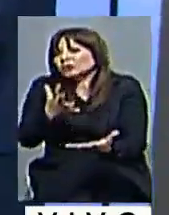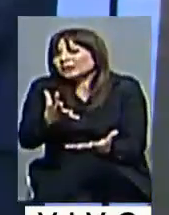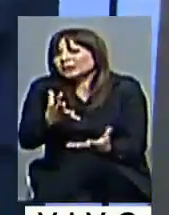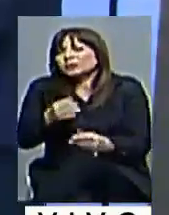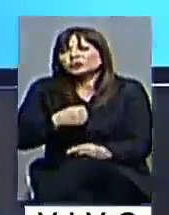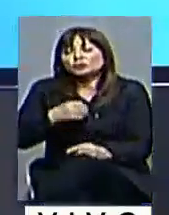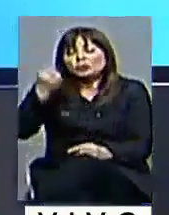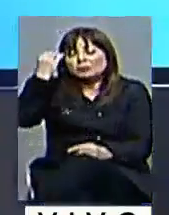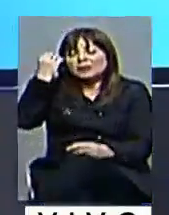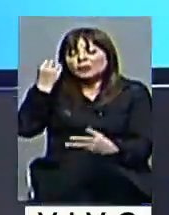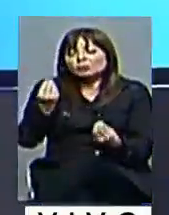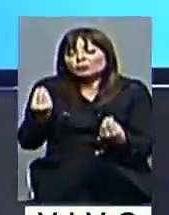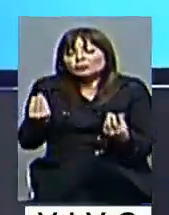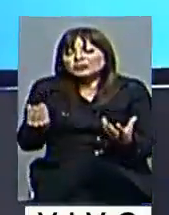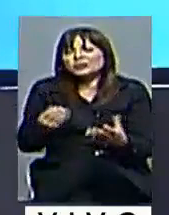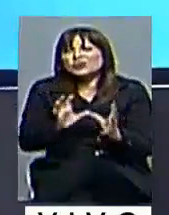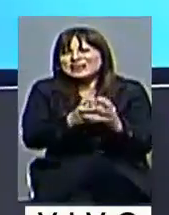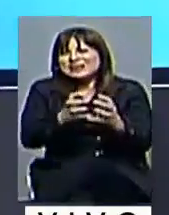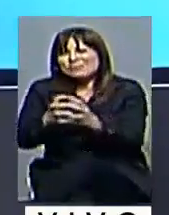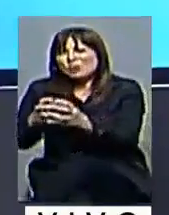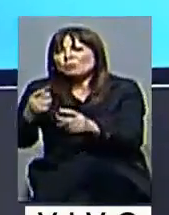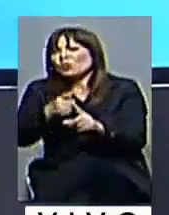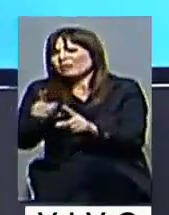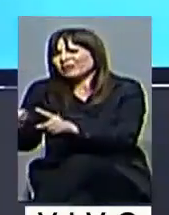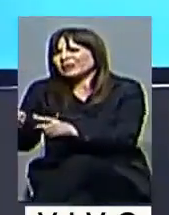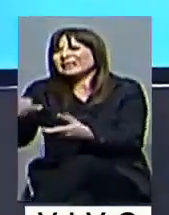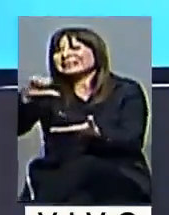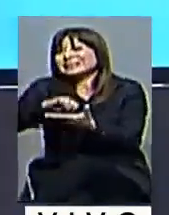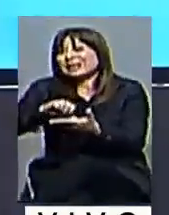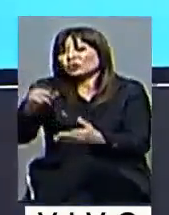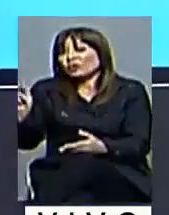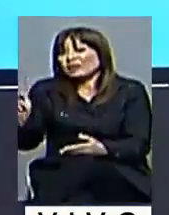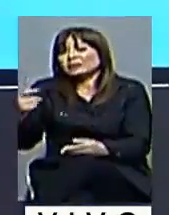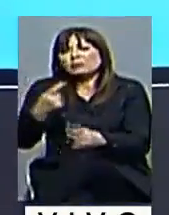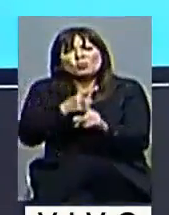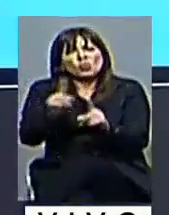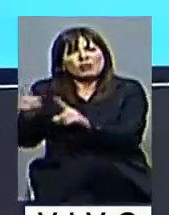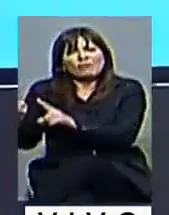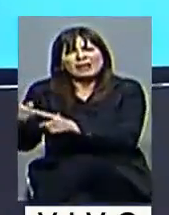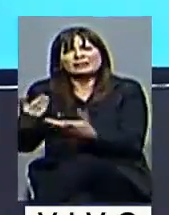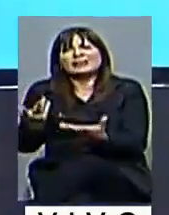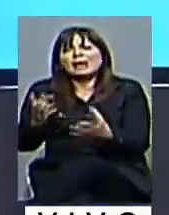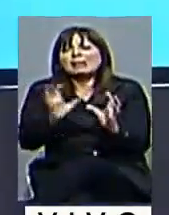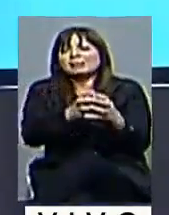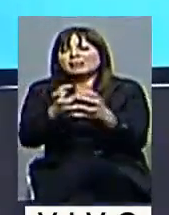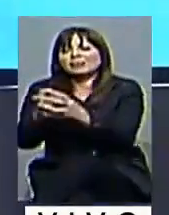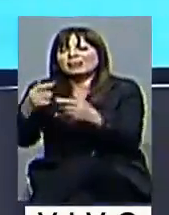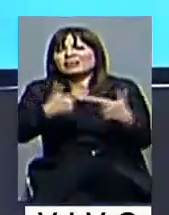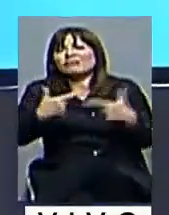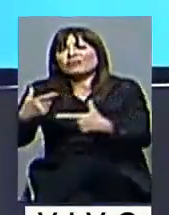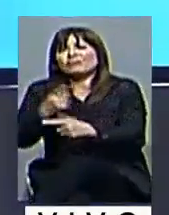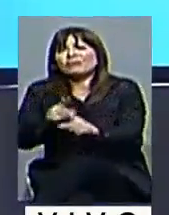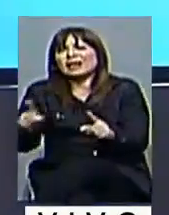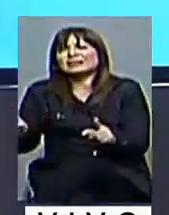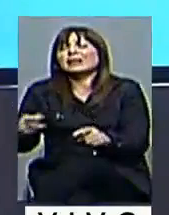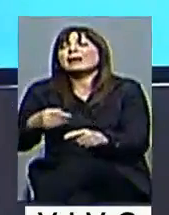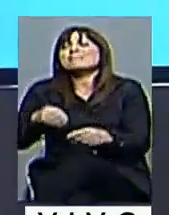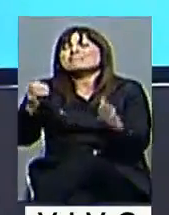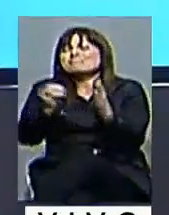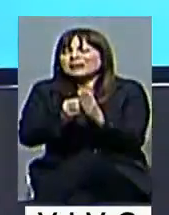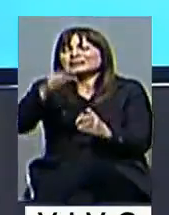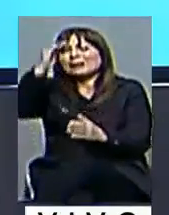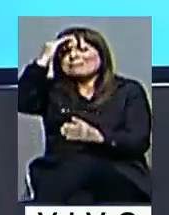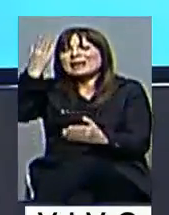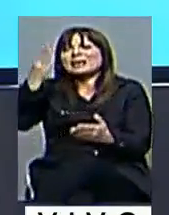los equipos son muy distintos y la centro-derecha es muy distinta. Está Evópoli, está RN, está la UDI, está el PRI. Hay más experiencia de gobierno.